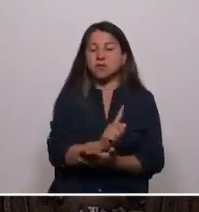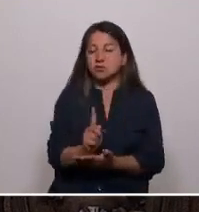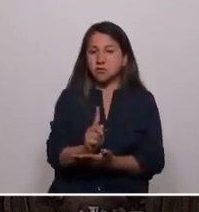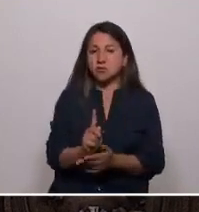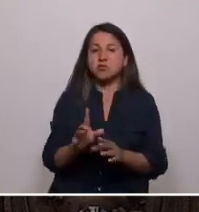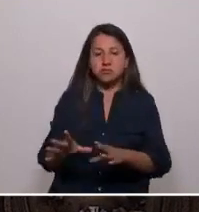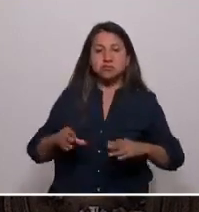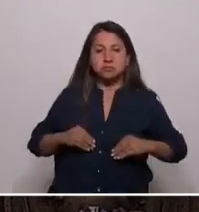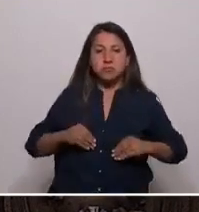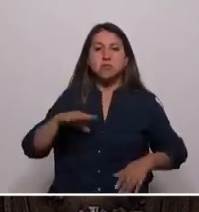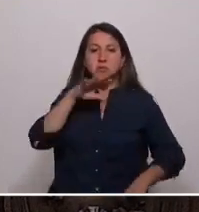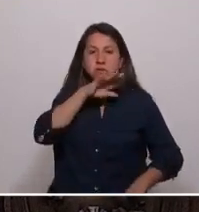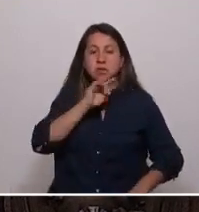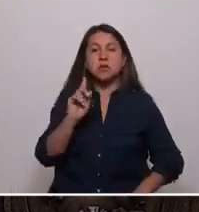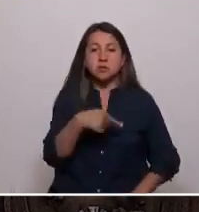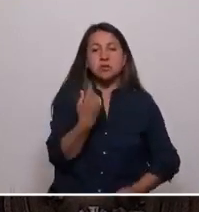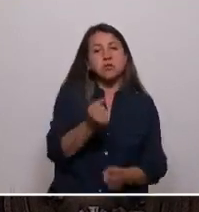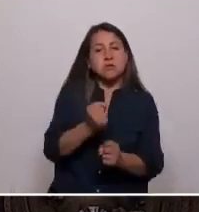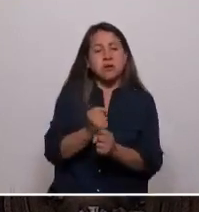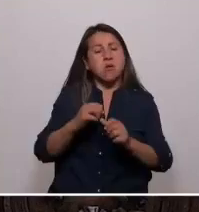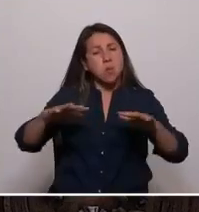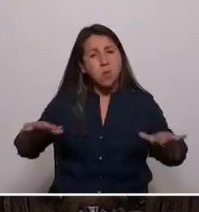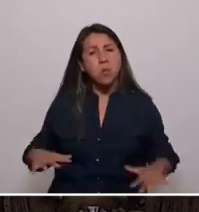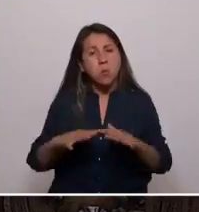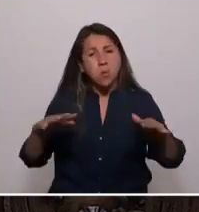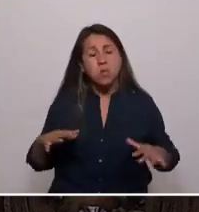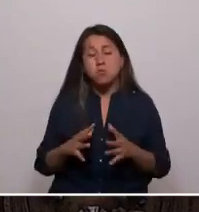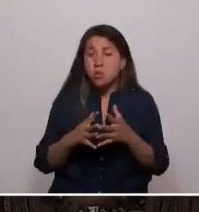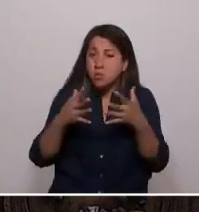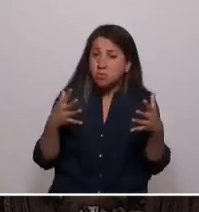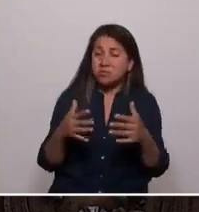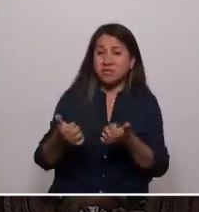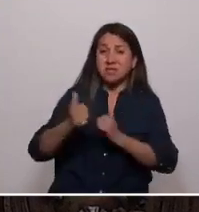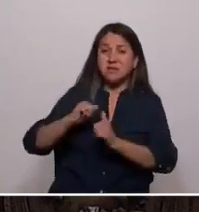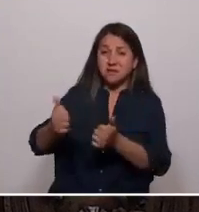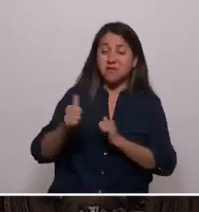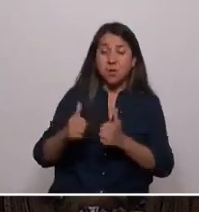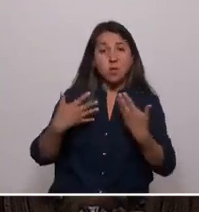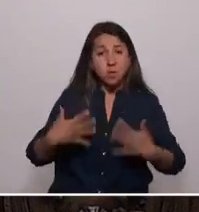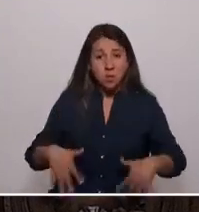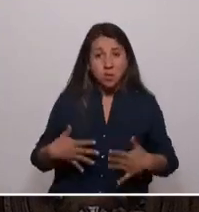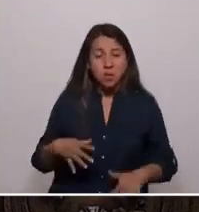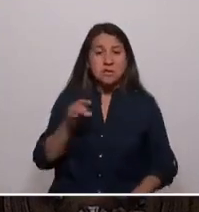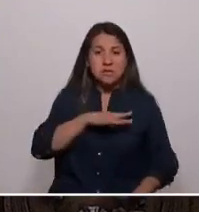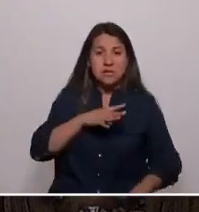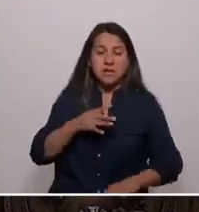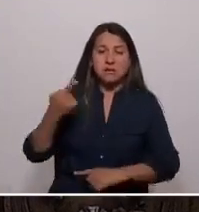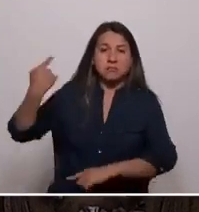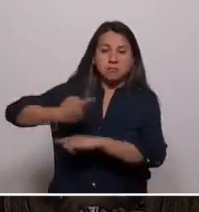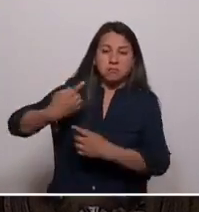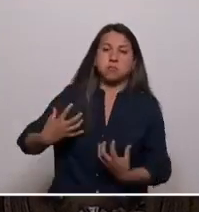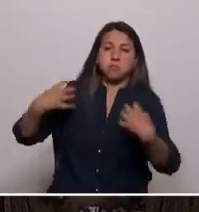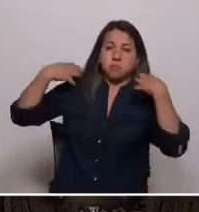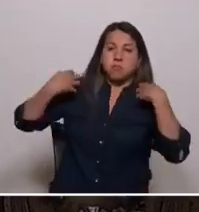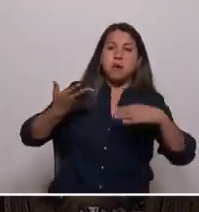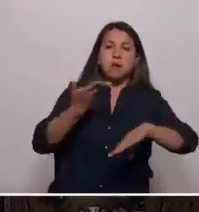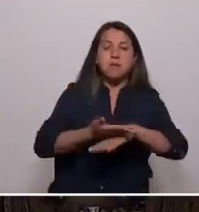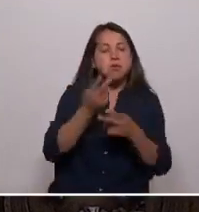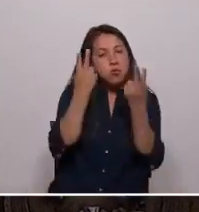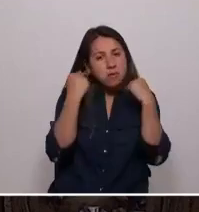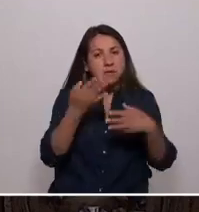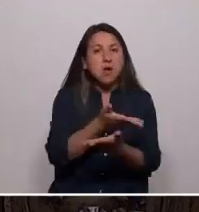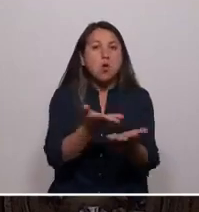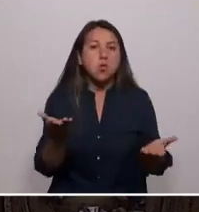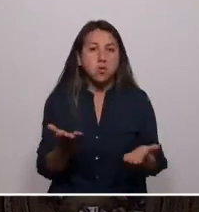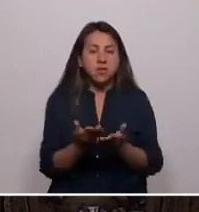instalada. Nuestro trabajo es inmenso, y aquí termino. Es un desafío bello el encargo que Chile nos ha hecho. Les pido humildemente que estemos a